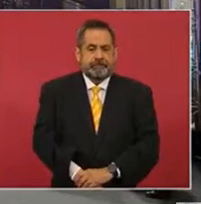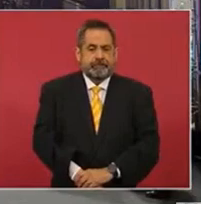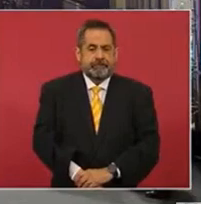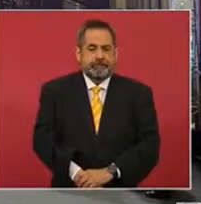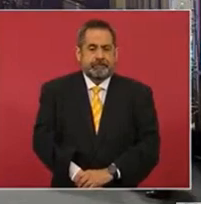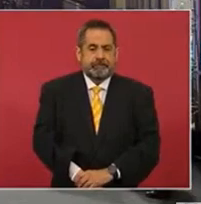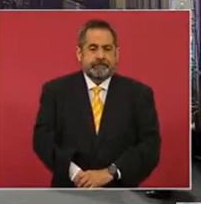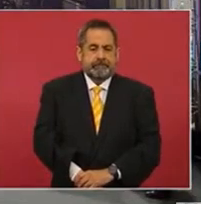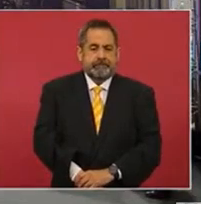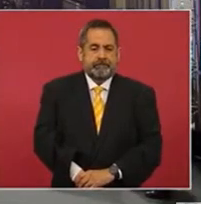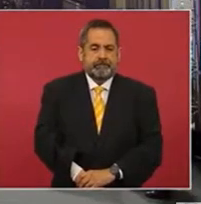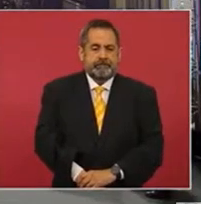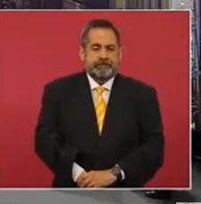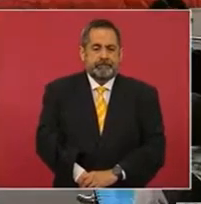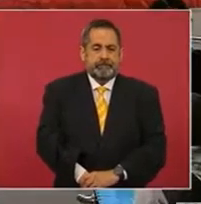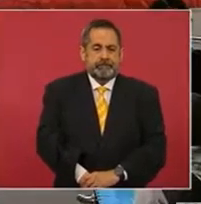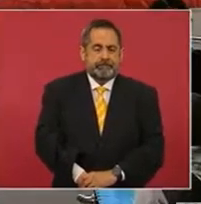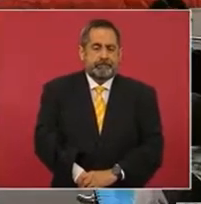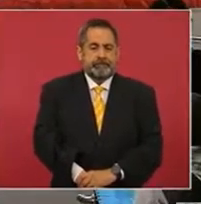Gracias.